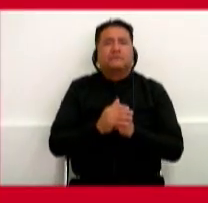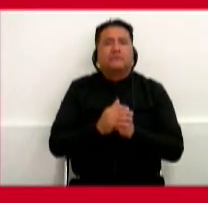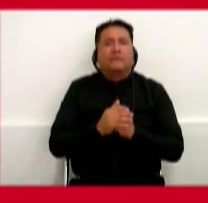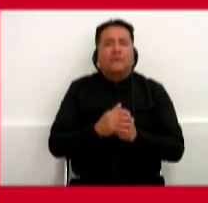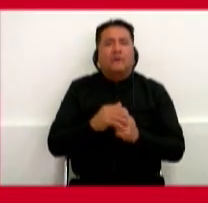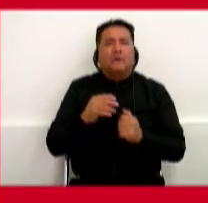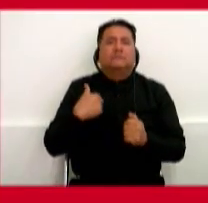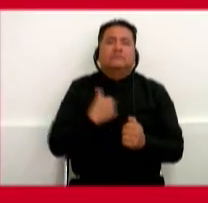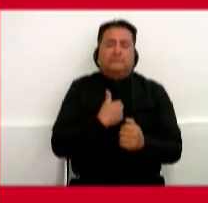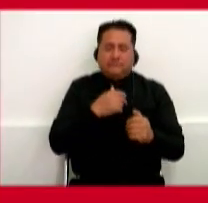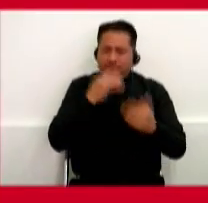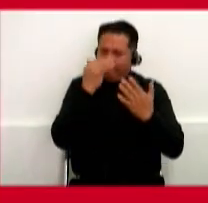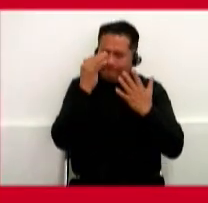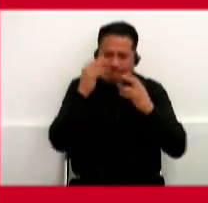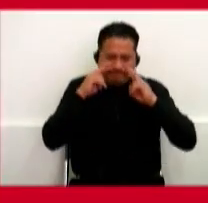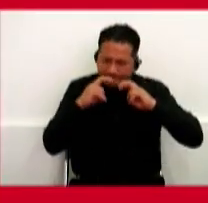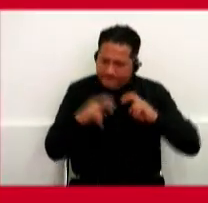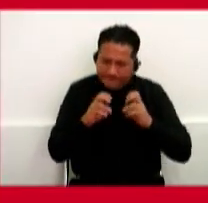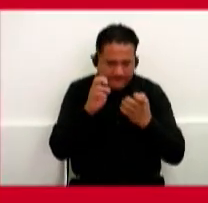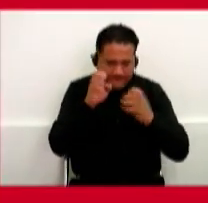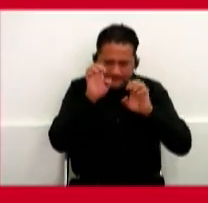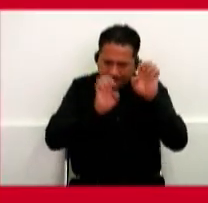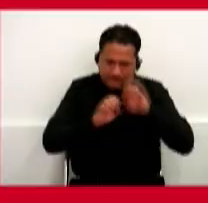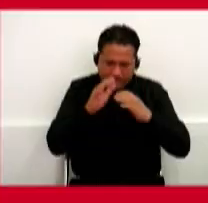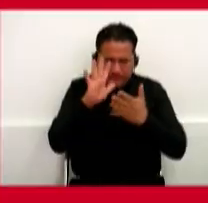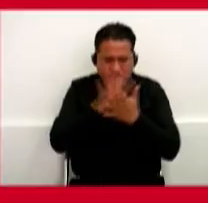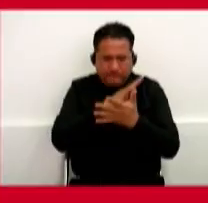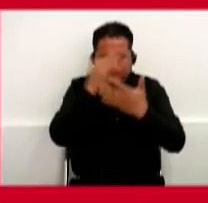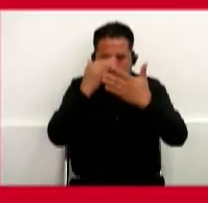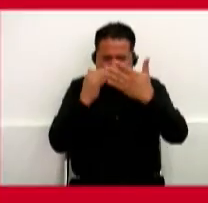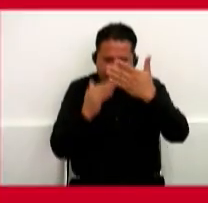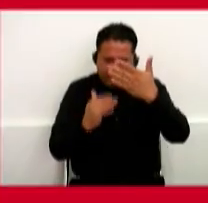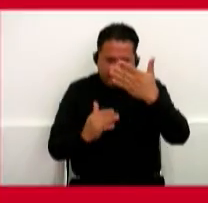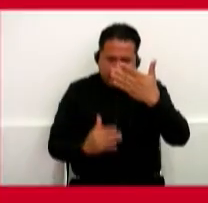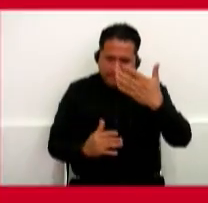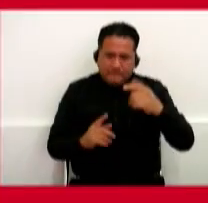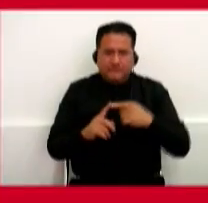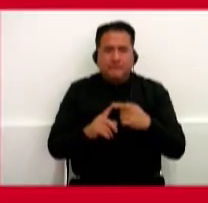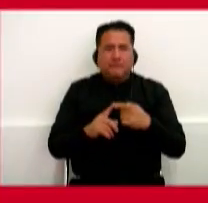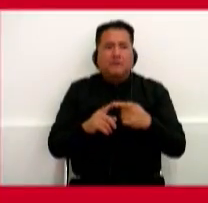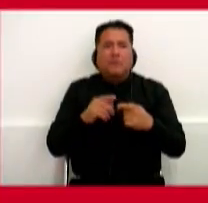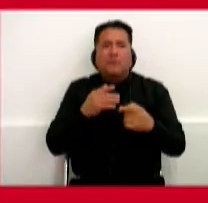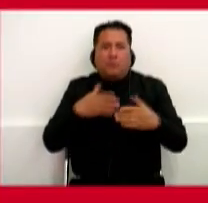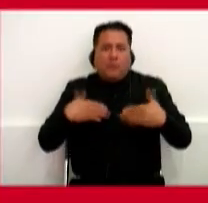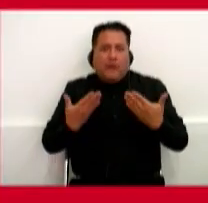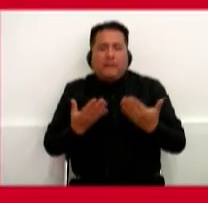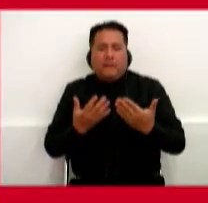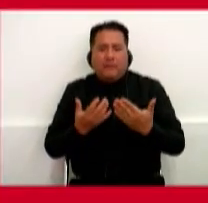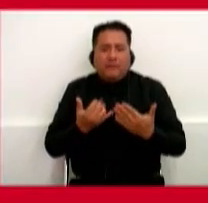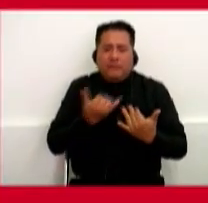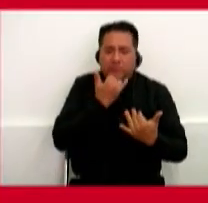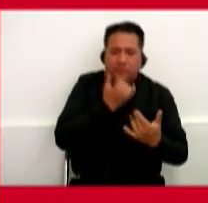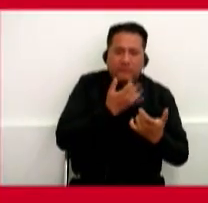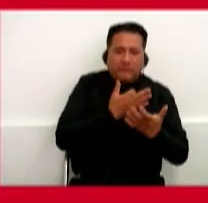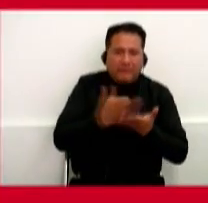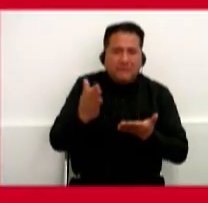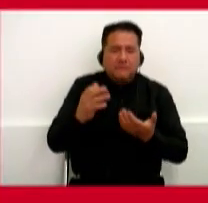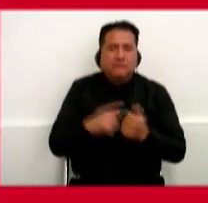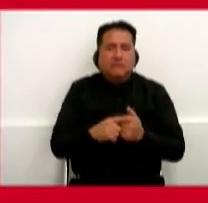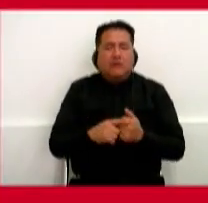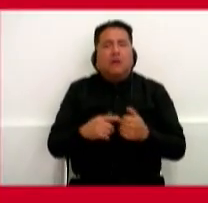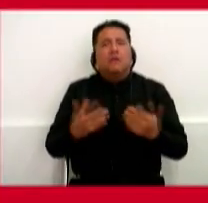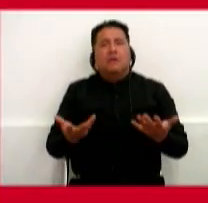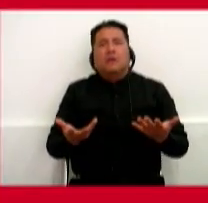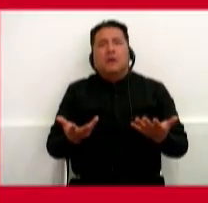estructural de fallas mínimas, que a la larga pueden volverse fallas catastróficas para el equipo.